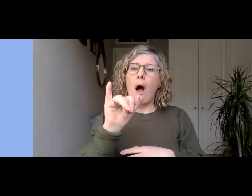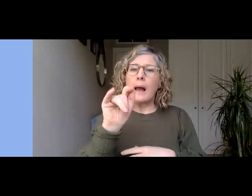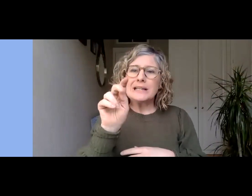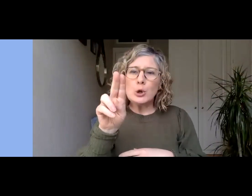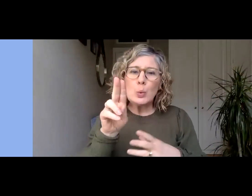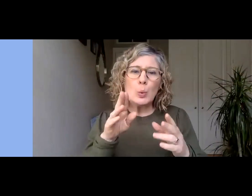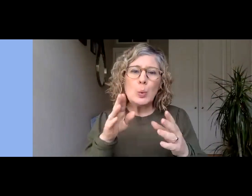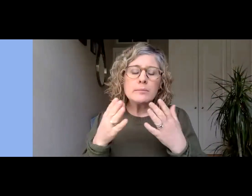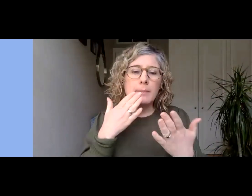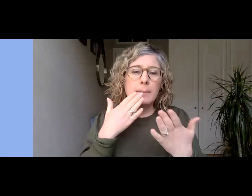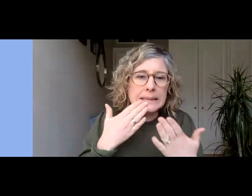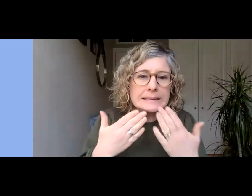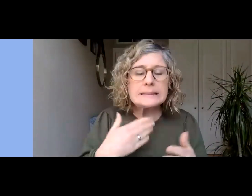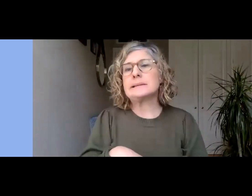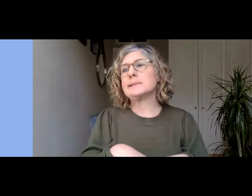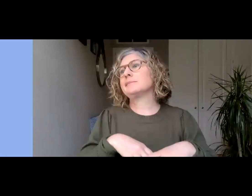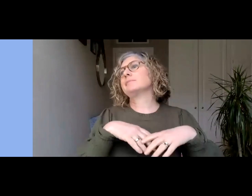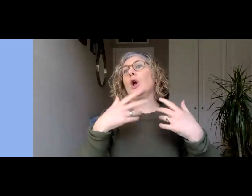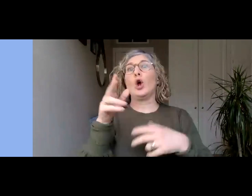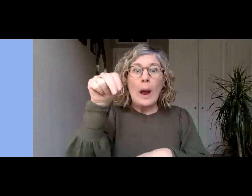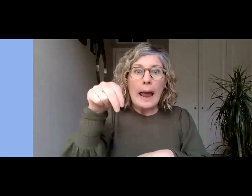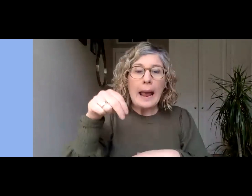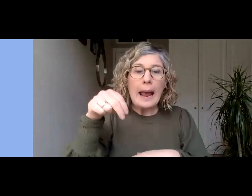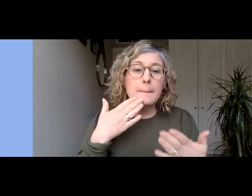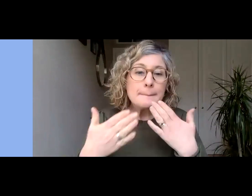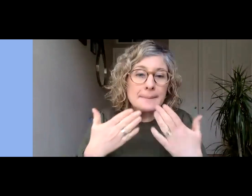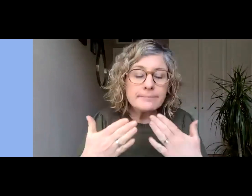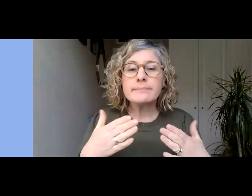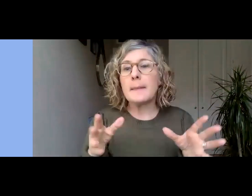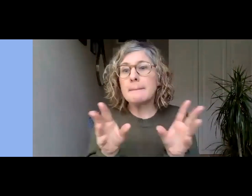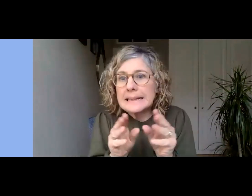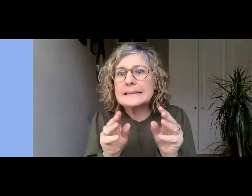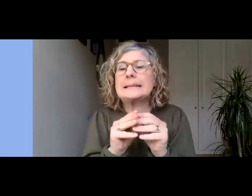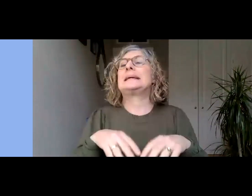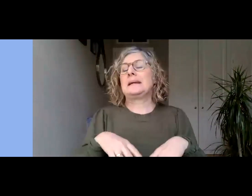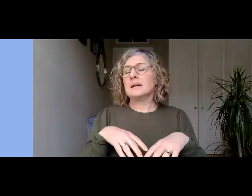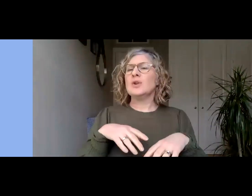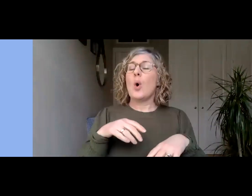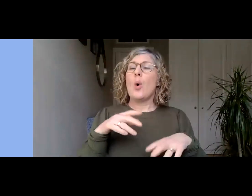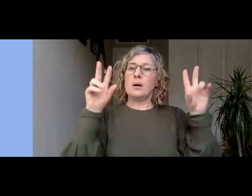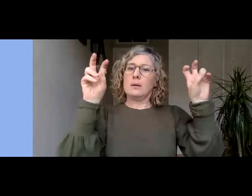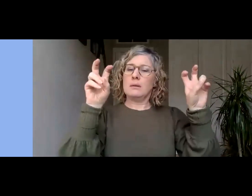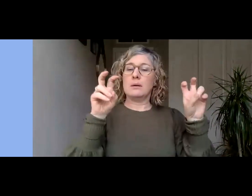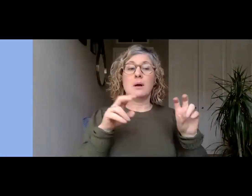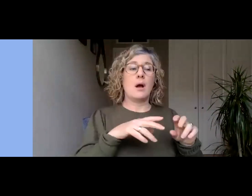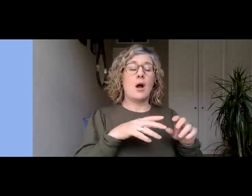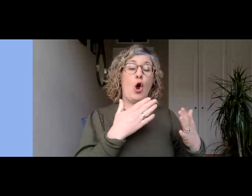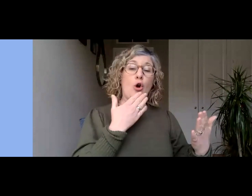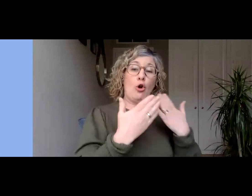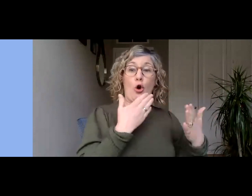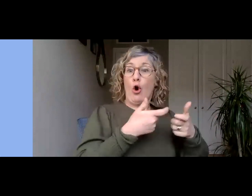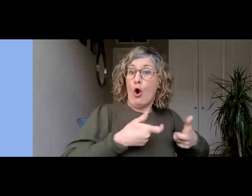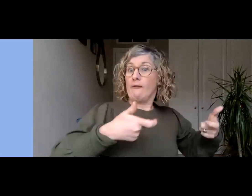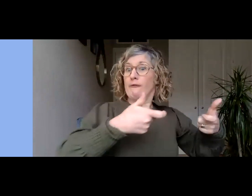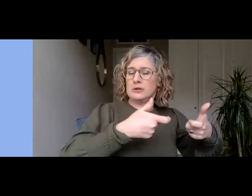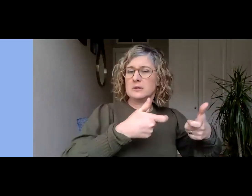y en esencia me remite a cualquier reunión que se realice en una plataforma a